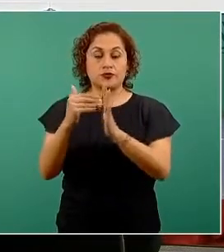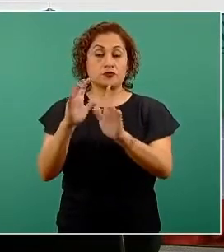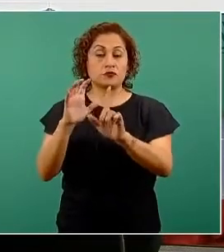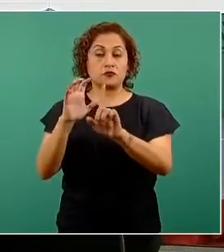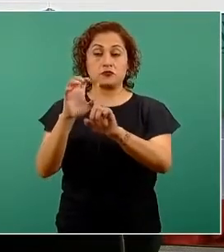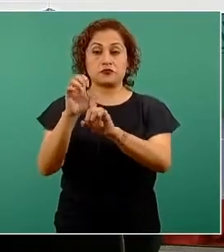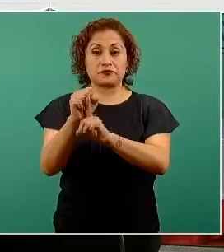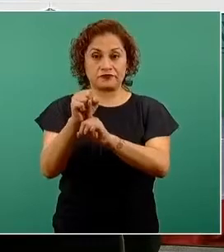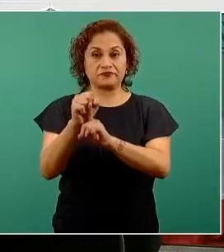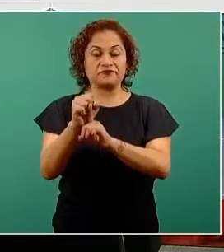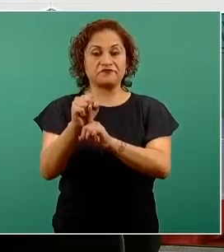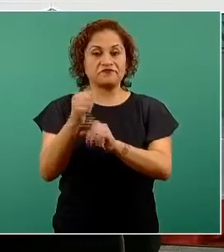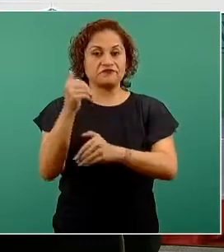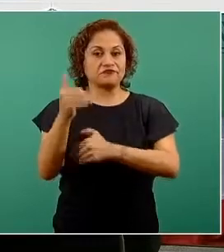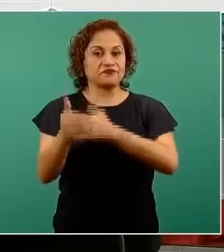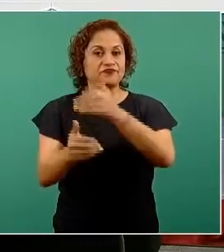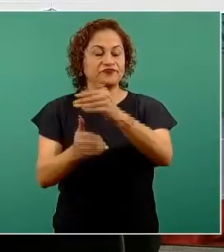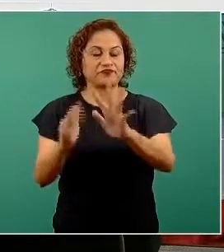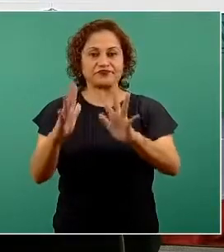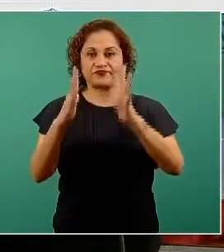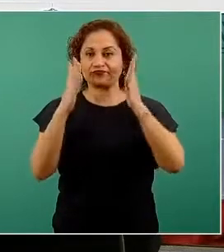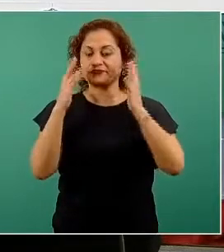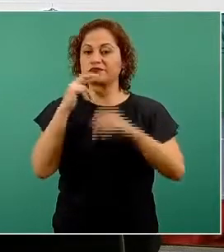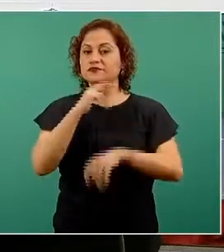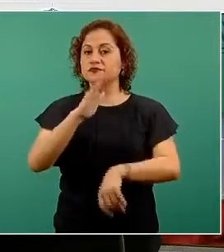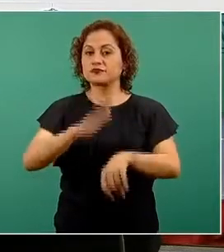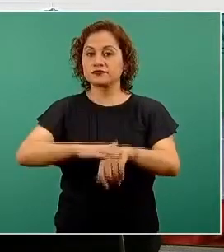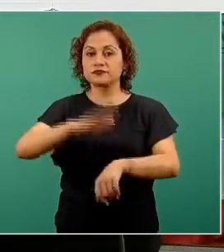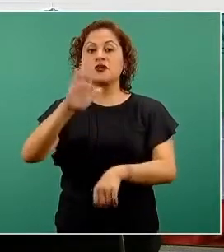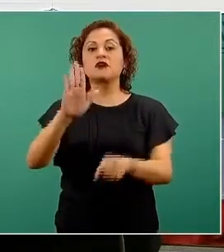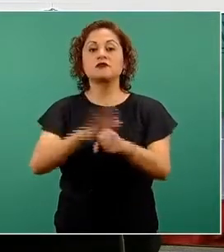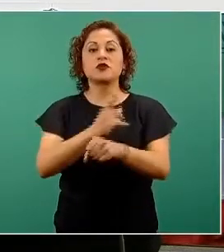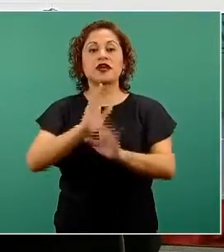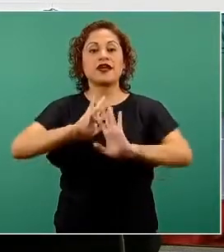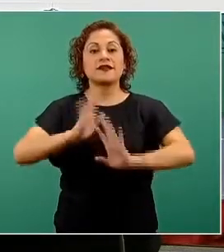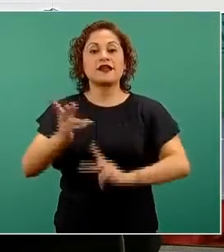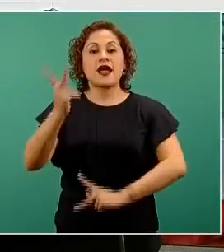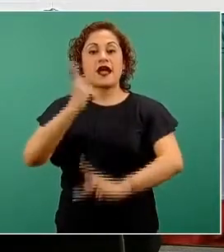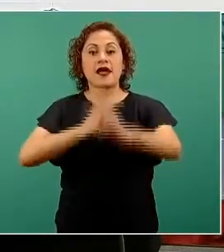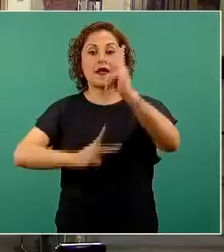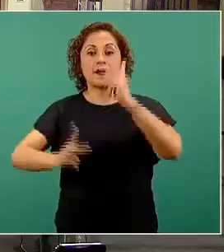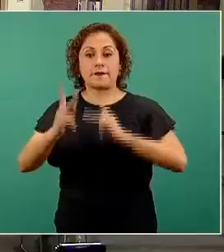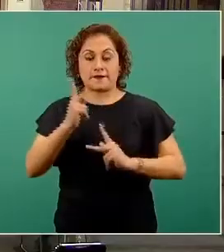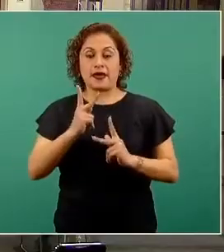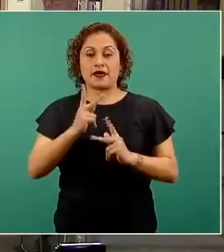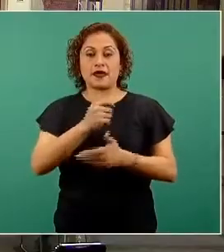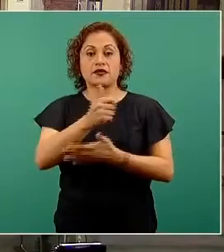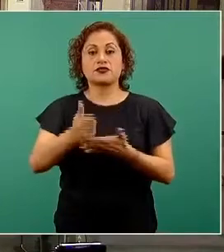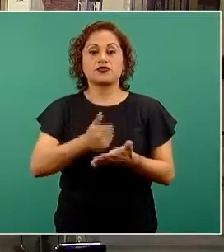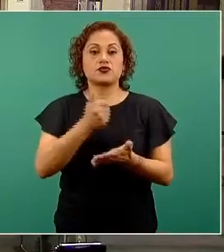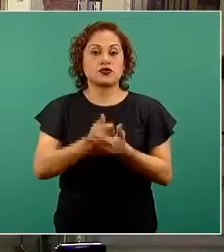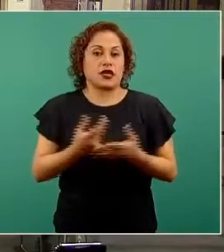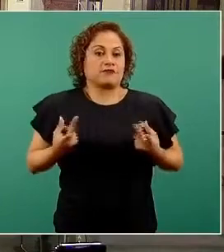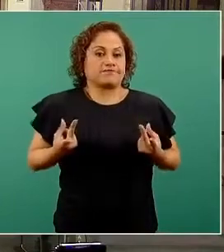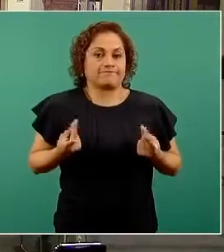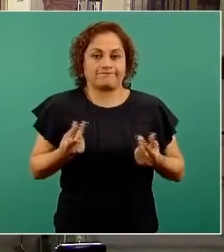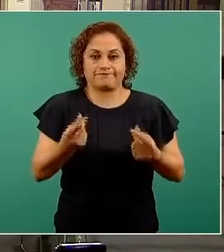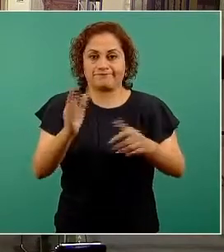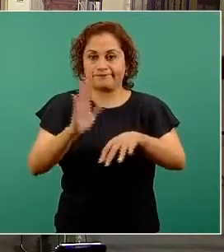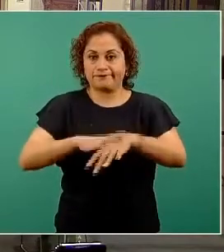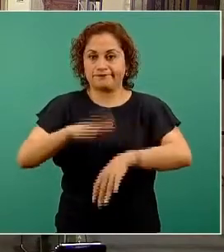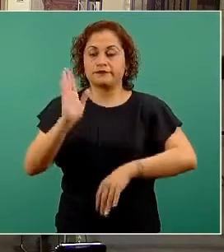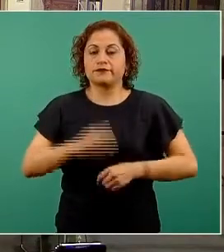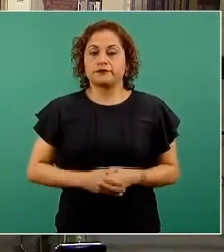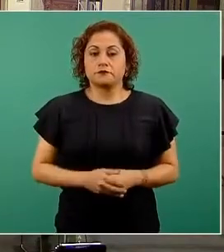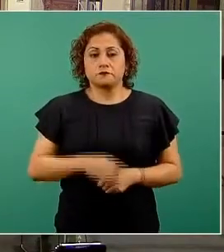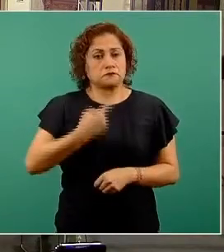vamos a tomar una velocidad mucho mayor en la medida en que estamos en zonas de más fácil acceso. Seguimos, por supuesto, y